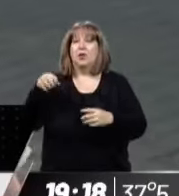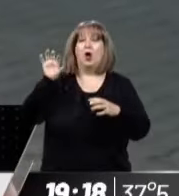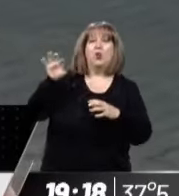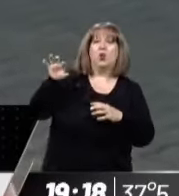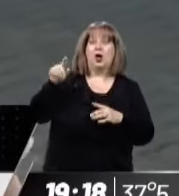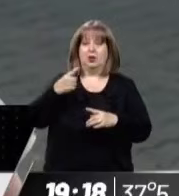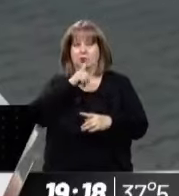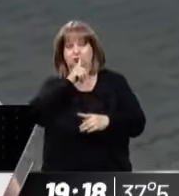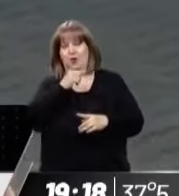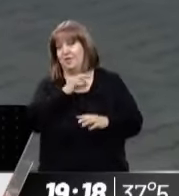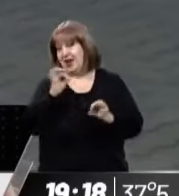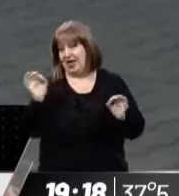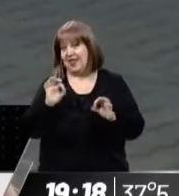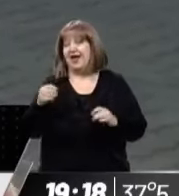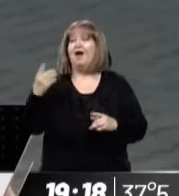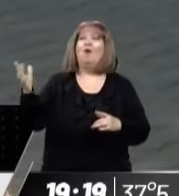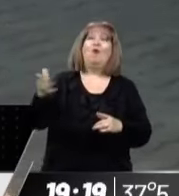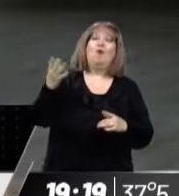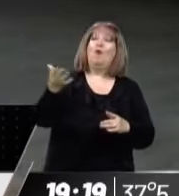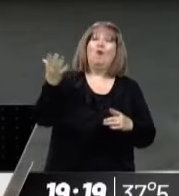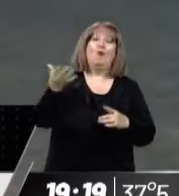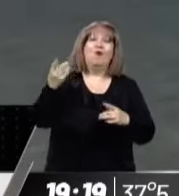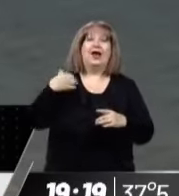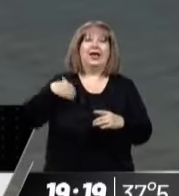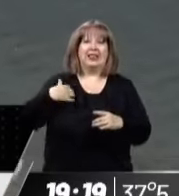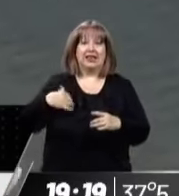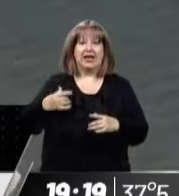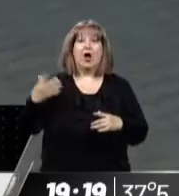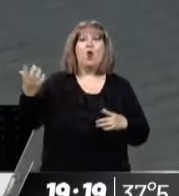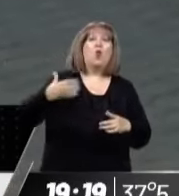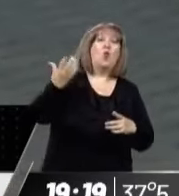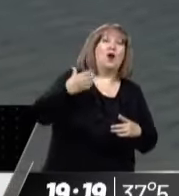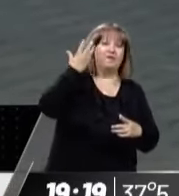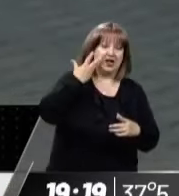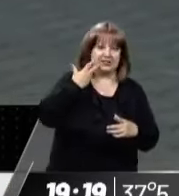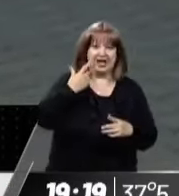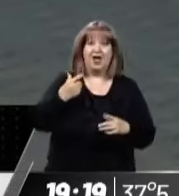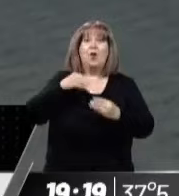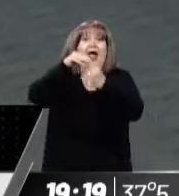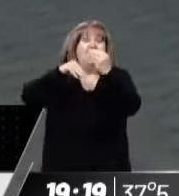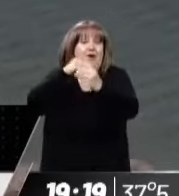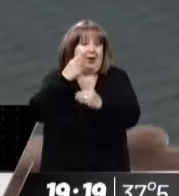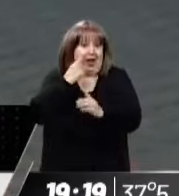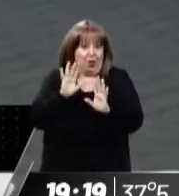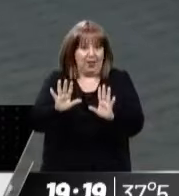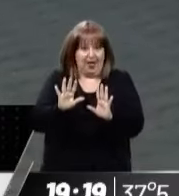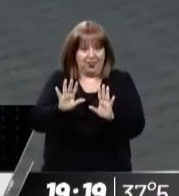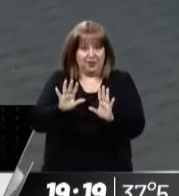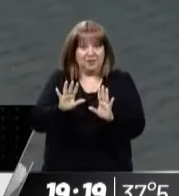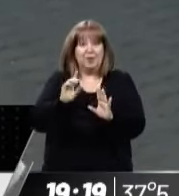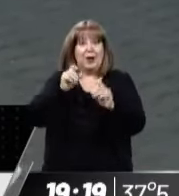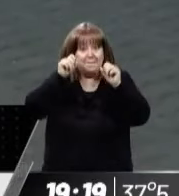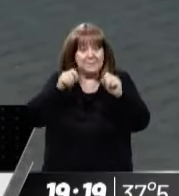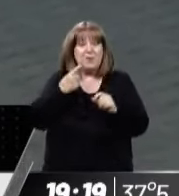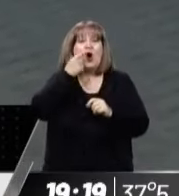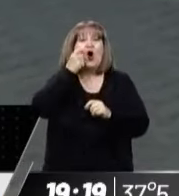ahí te puede ir muy mal, decir, mira cómo, mira, dale Mbappé, eso tiene que ser con cuidado, me parece. Pero será con la familia,